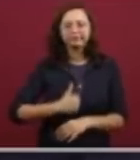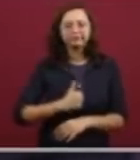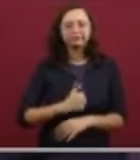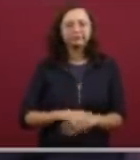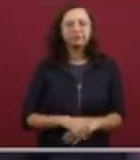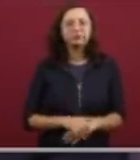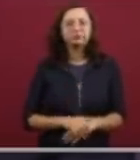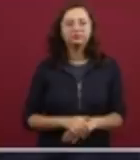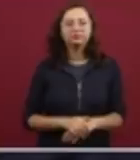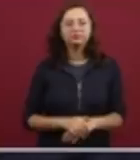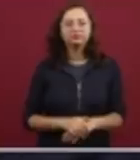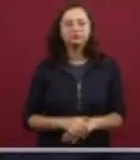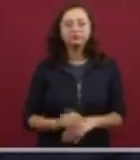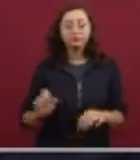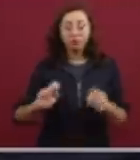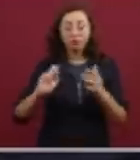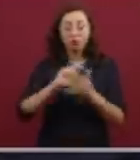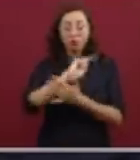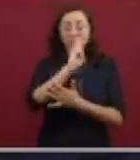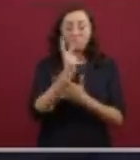los programas